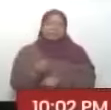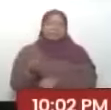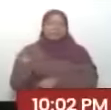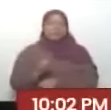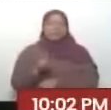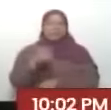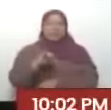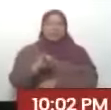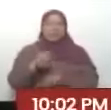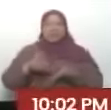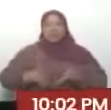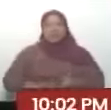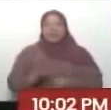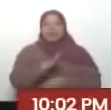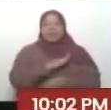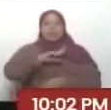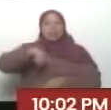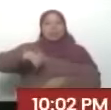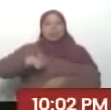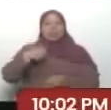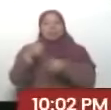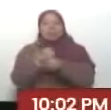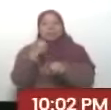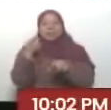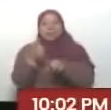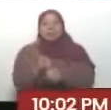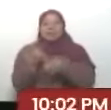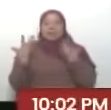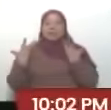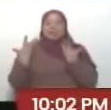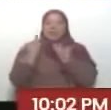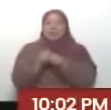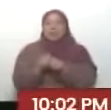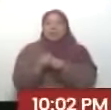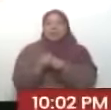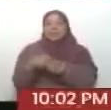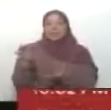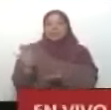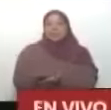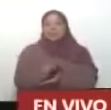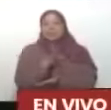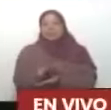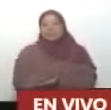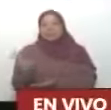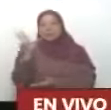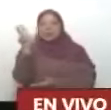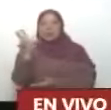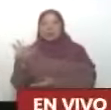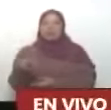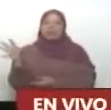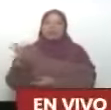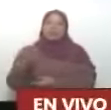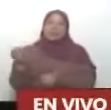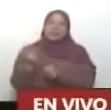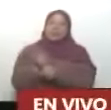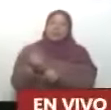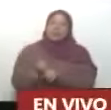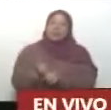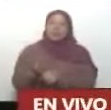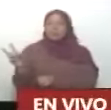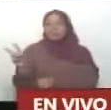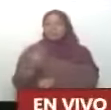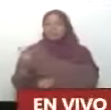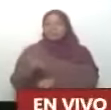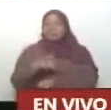Eres mi inspiración, eres mi fortaleza, eres mi gran amor, eres Venezuela. Eres